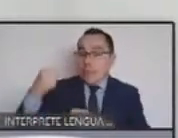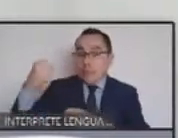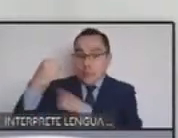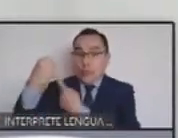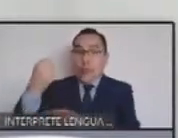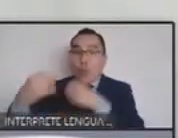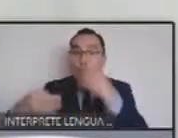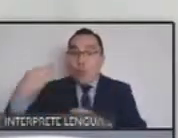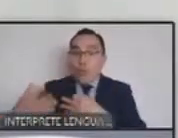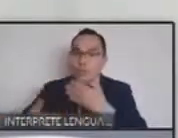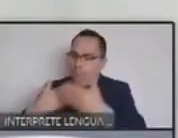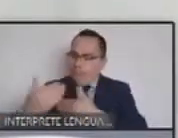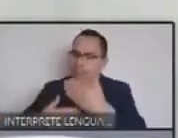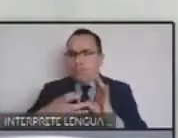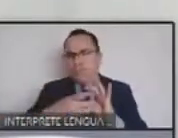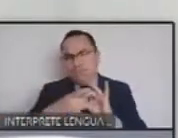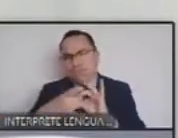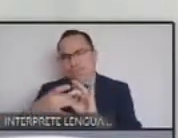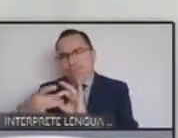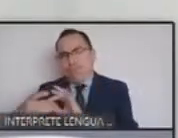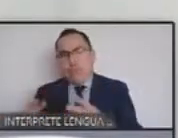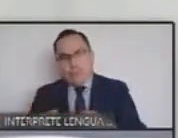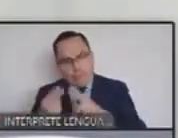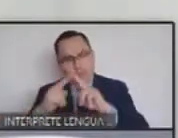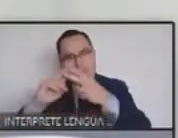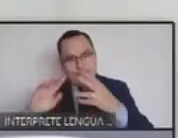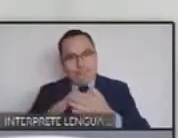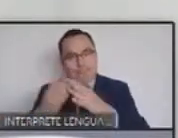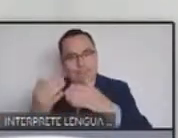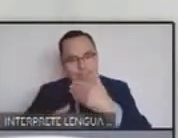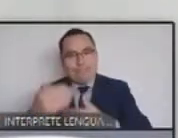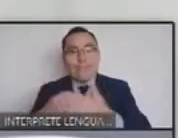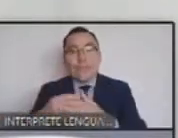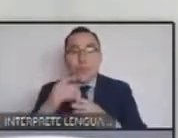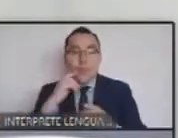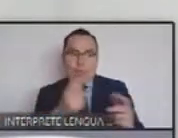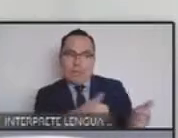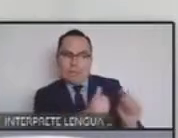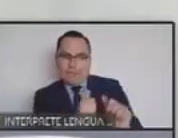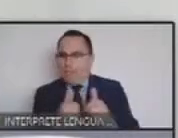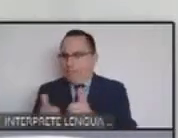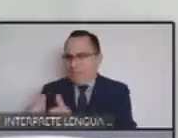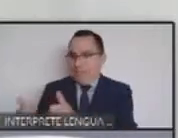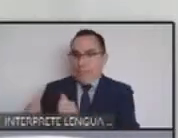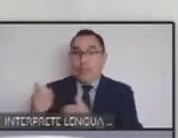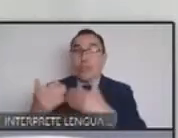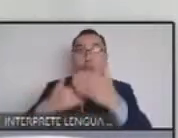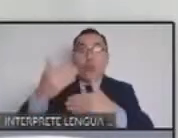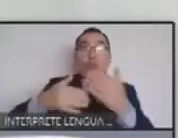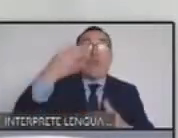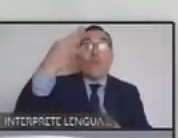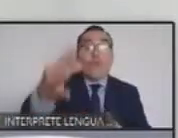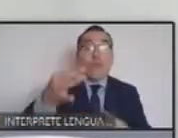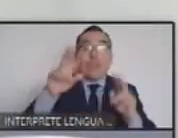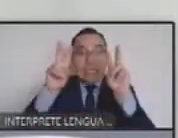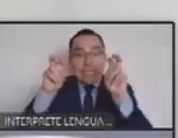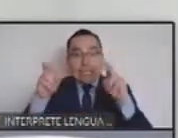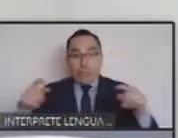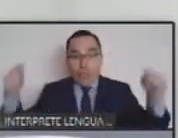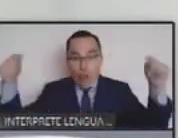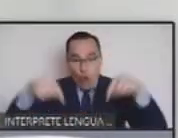venido construyendo, así como también los innumerables desafíos que aún nos esperan, son los temas que nos convocan